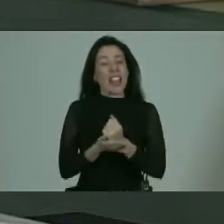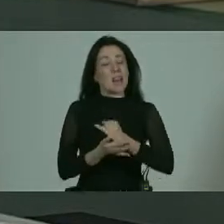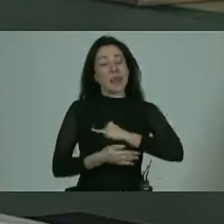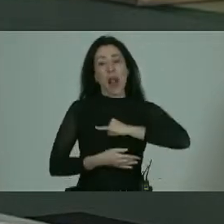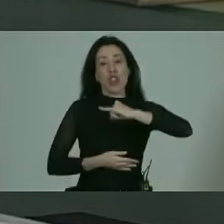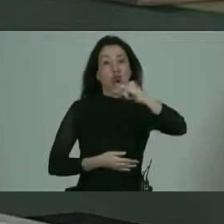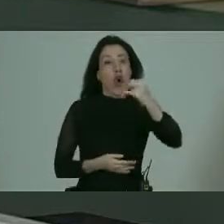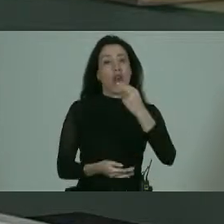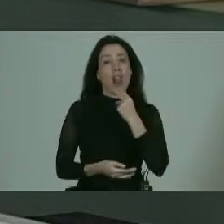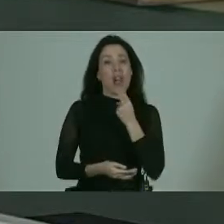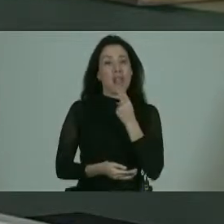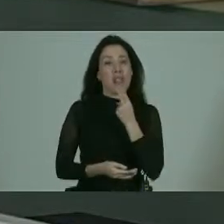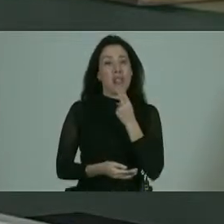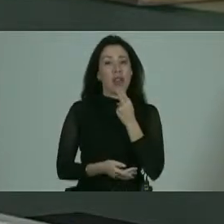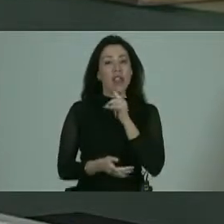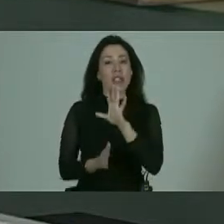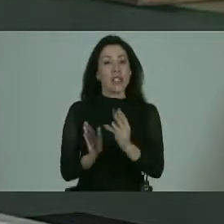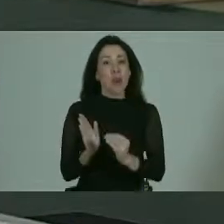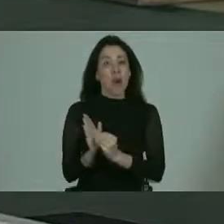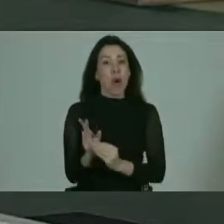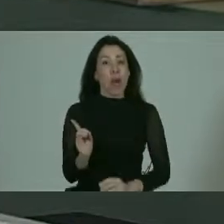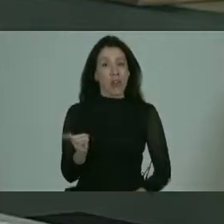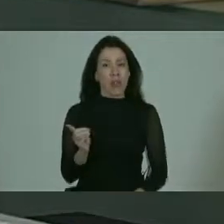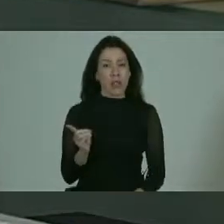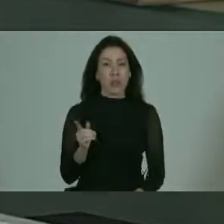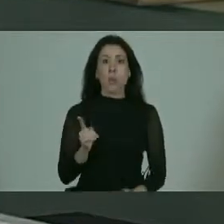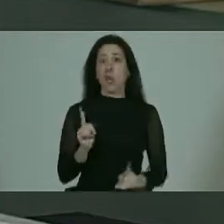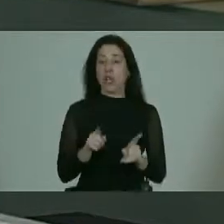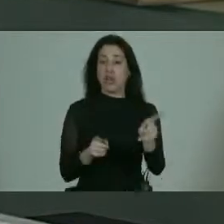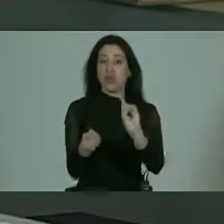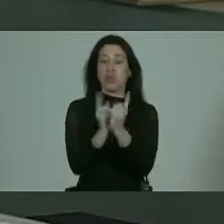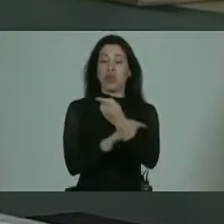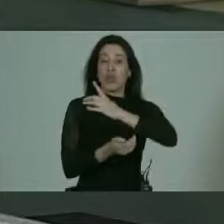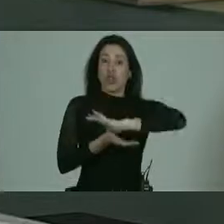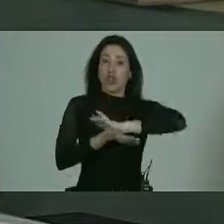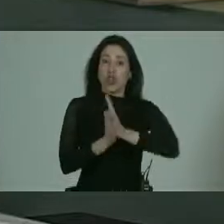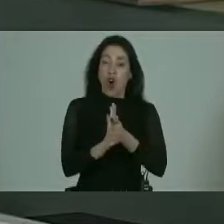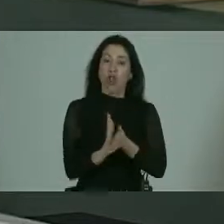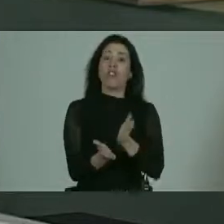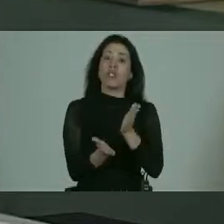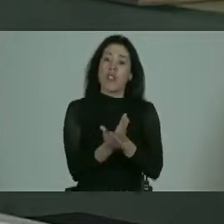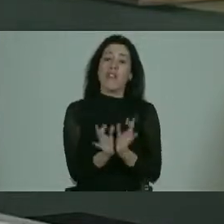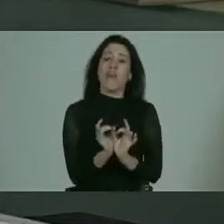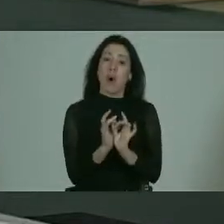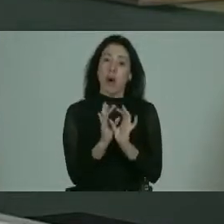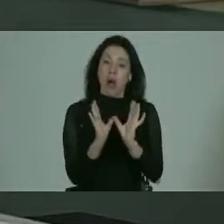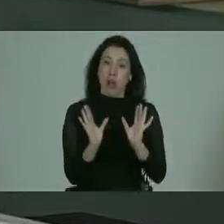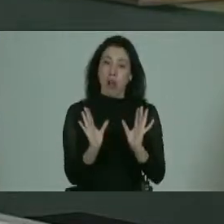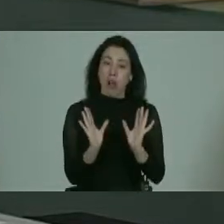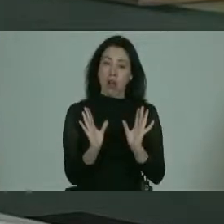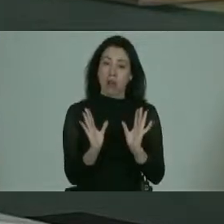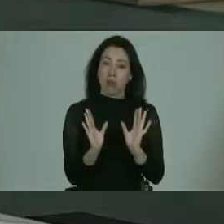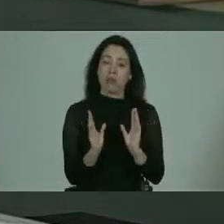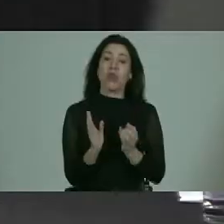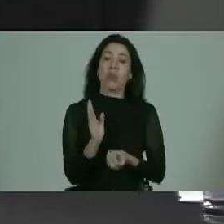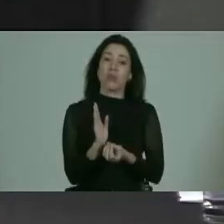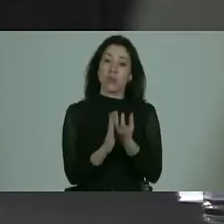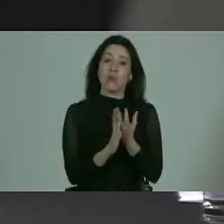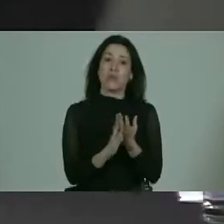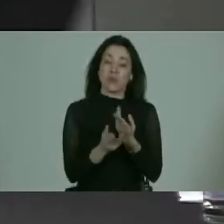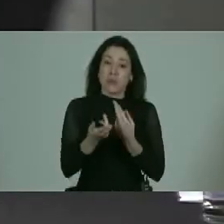vida que se consideren discapacitados así no somos todos entonces definamos definamos redefinamos